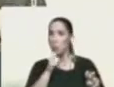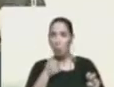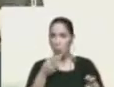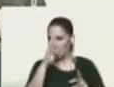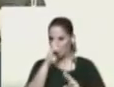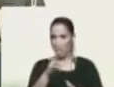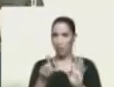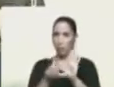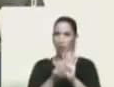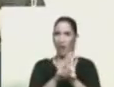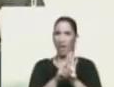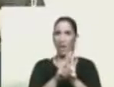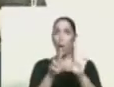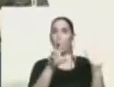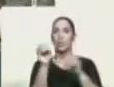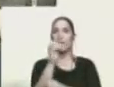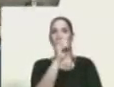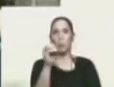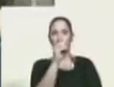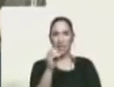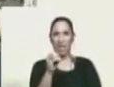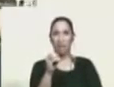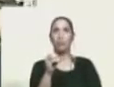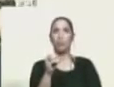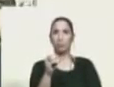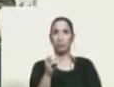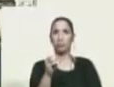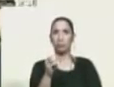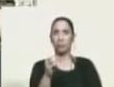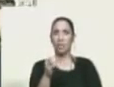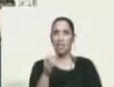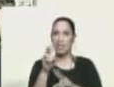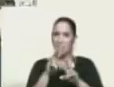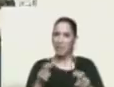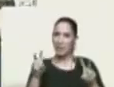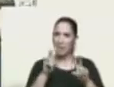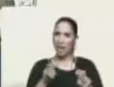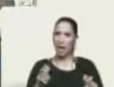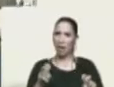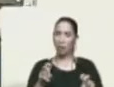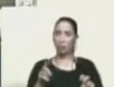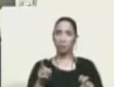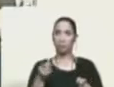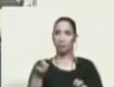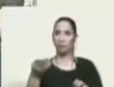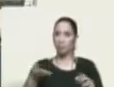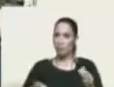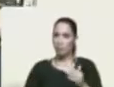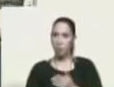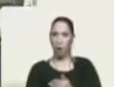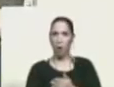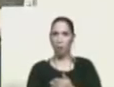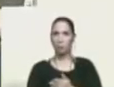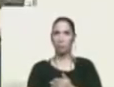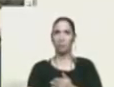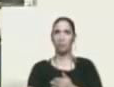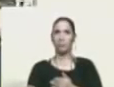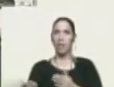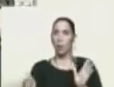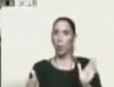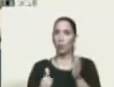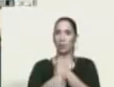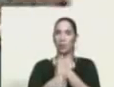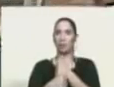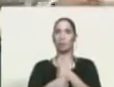el 80% de los casos investigados fueron sobreseídos. Y finalmente los que fueron imputados